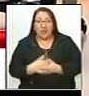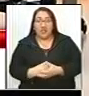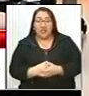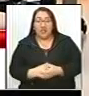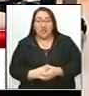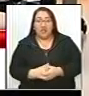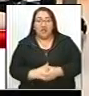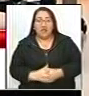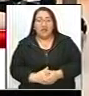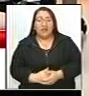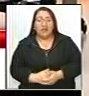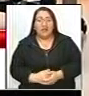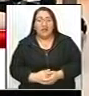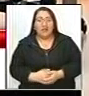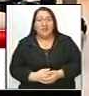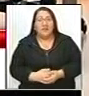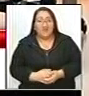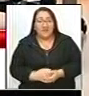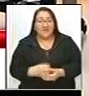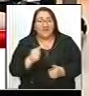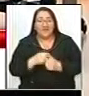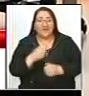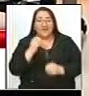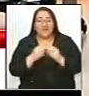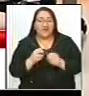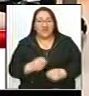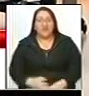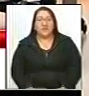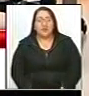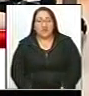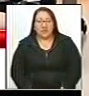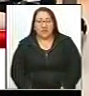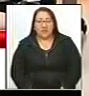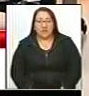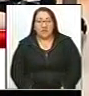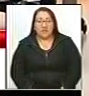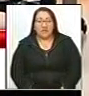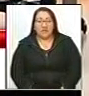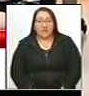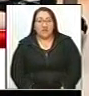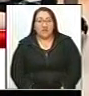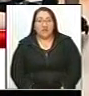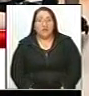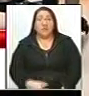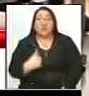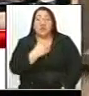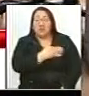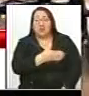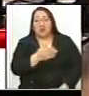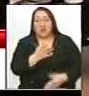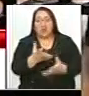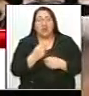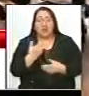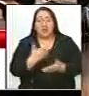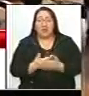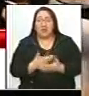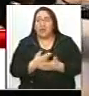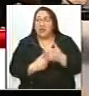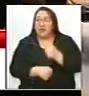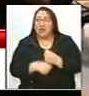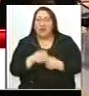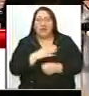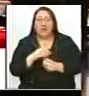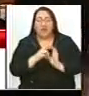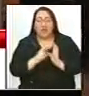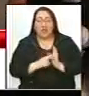ya puedan proceder el gobierno regional a darle la solución y la continuidad. Nosotros preferimos recibir la propuesta de qué es lo que le funcionaría al gobierno